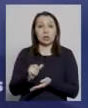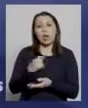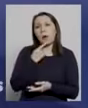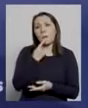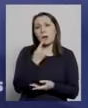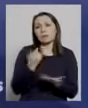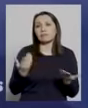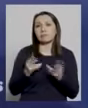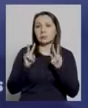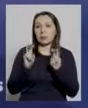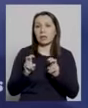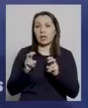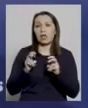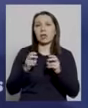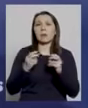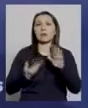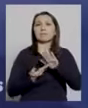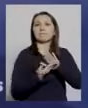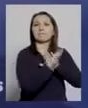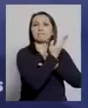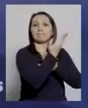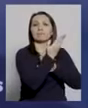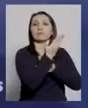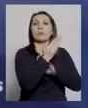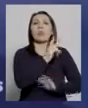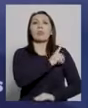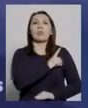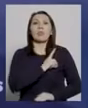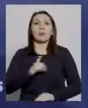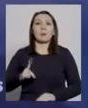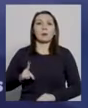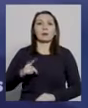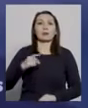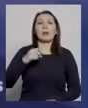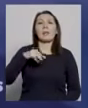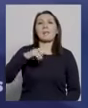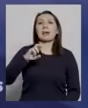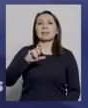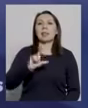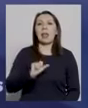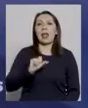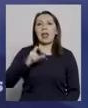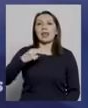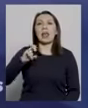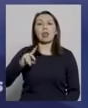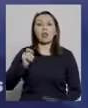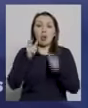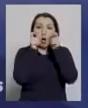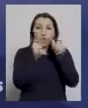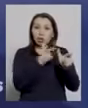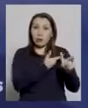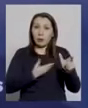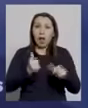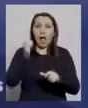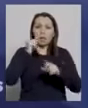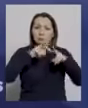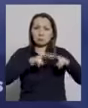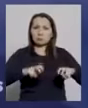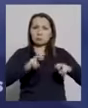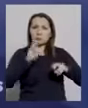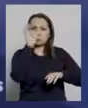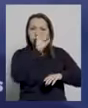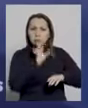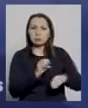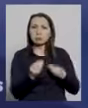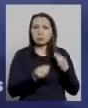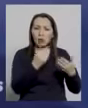a propósito de un oficio que envió la diputada Marcela Hernando. Contraloría ayer inició una investigación